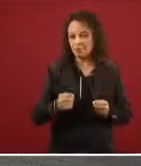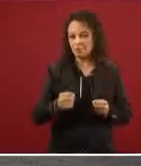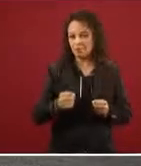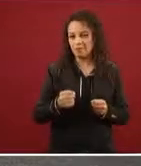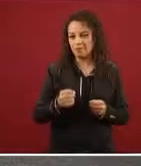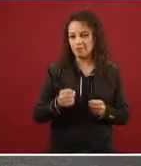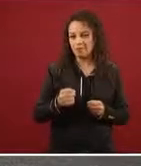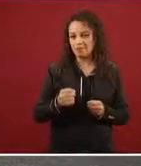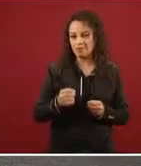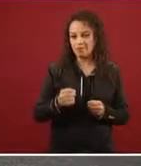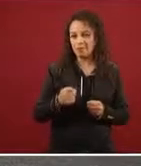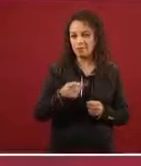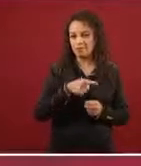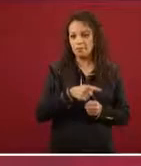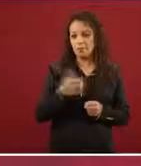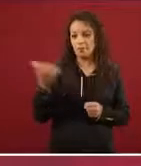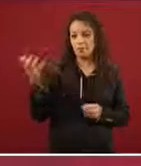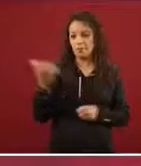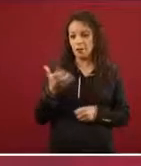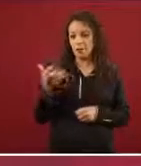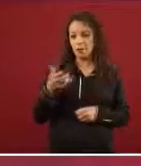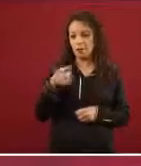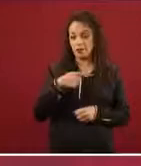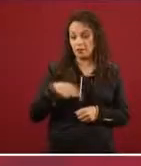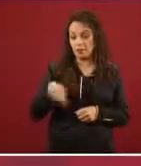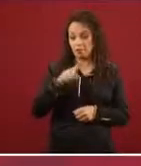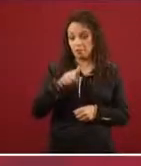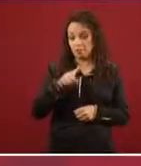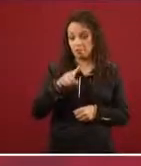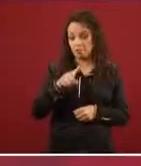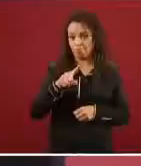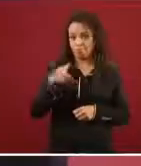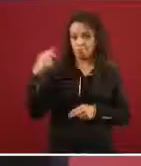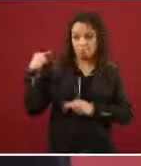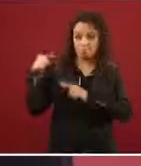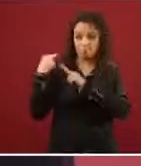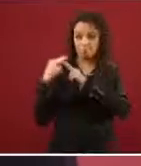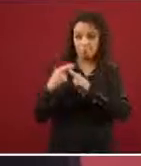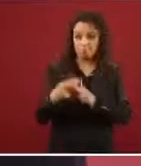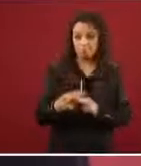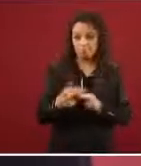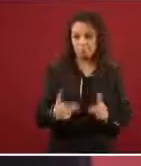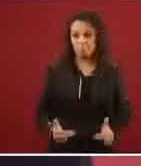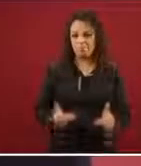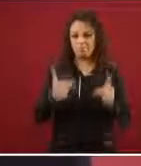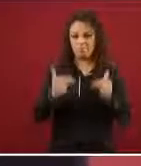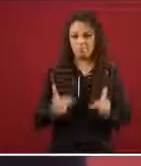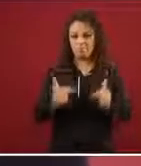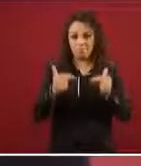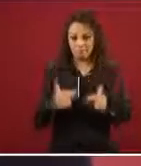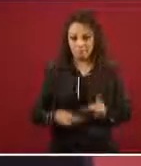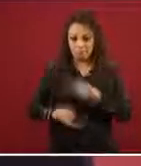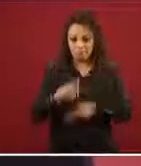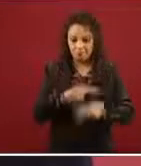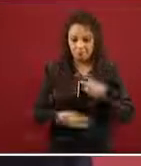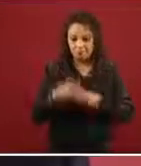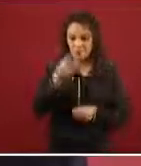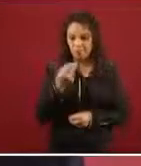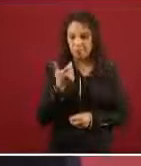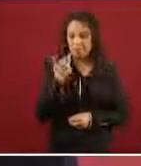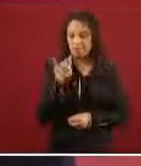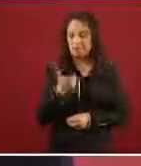se llevó a cabo en los últimos tiempos un negocio así, tan jugoso, en ningún país del